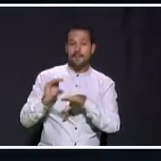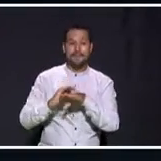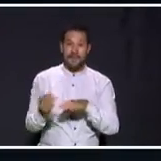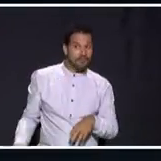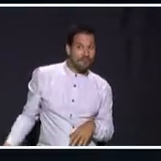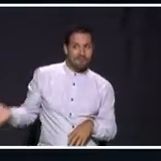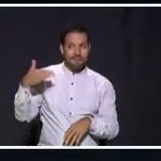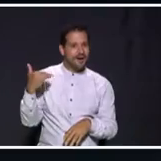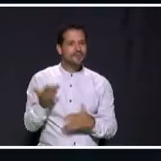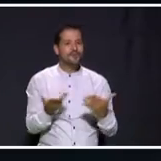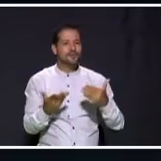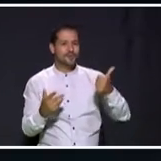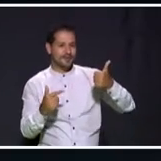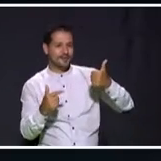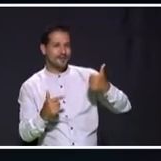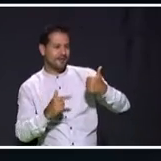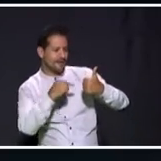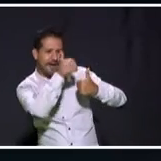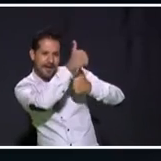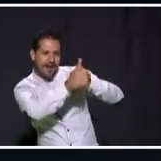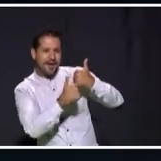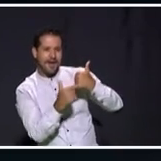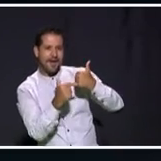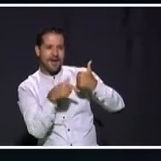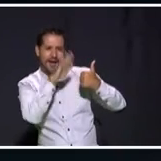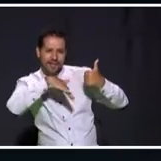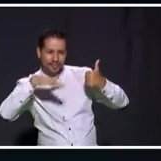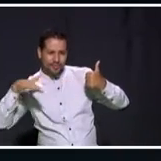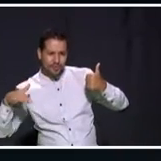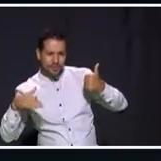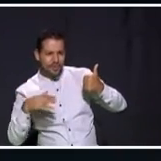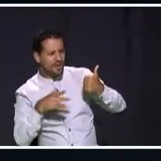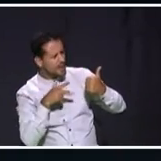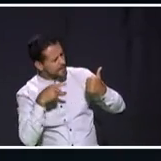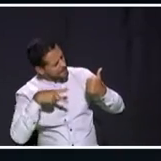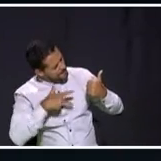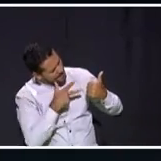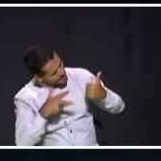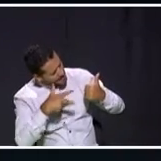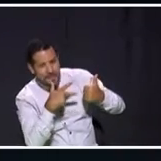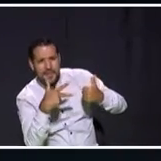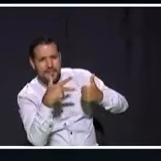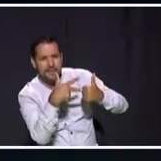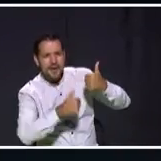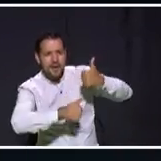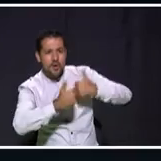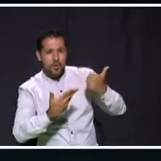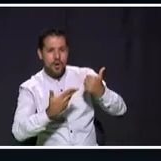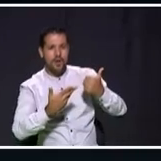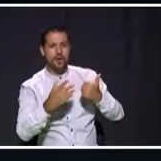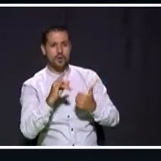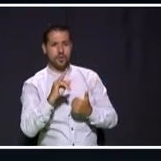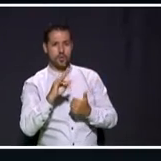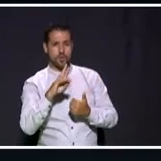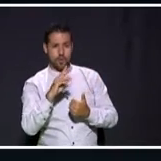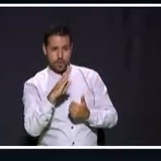y que tengamos un compromiso por cada superación urabá sistema portuario